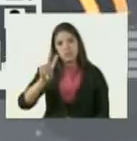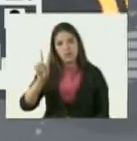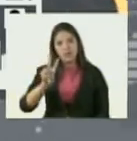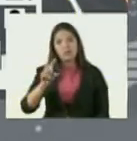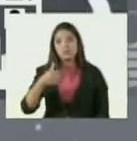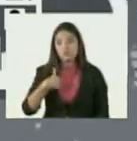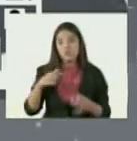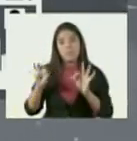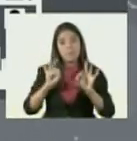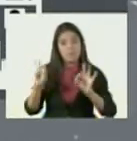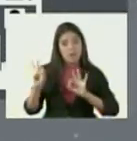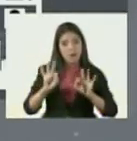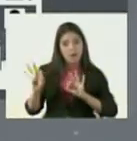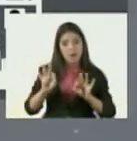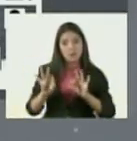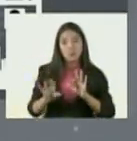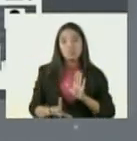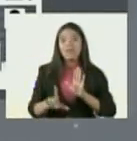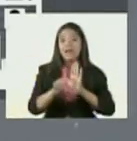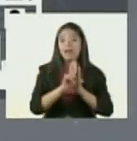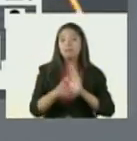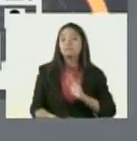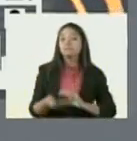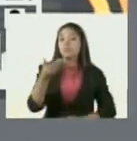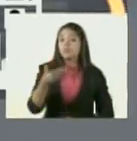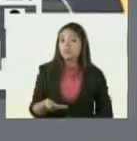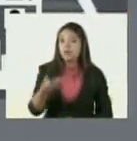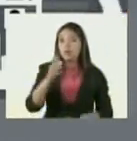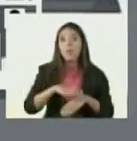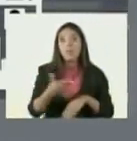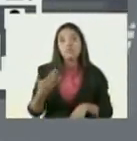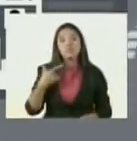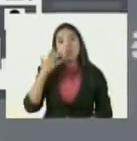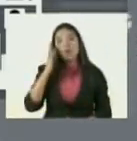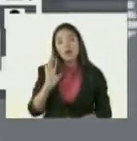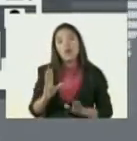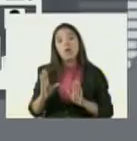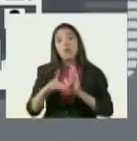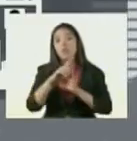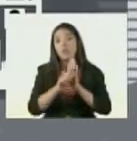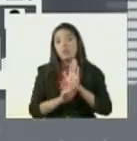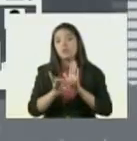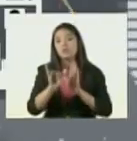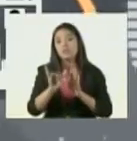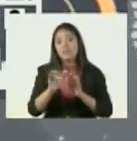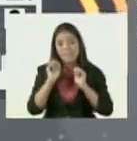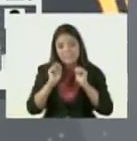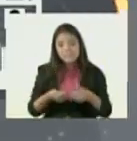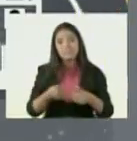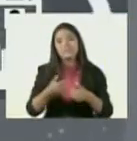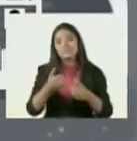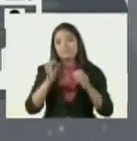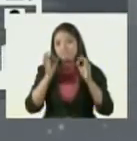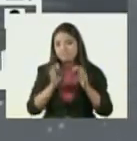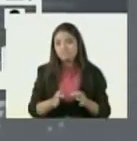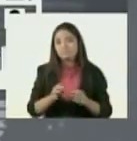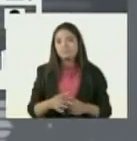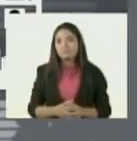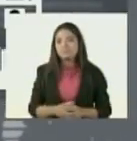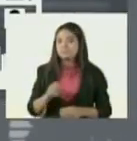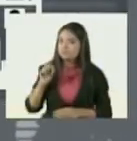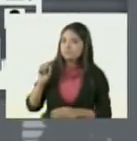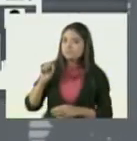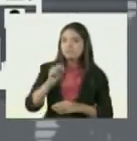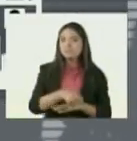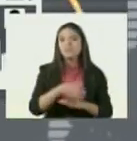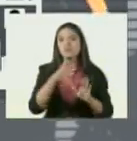estoy preparando una ley fundamental, porque creo que la constituyente desde el primer día debe caerle encima a todo el